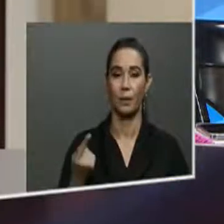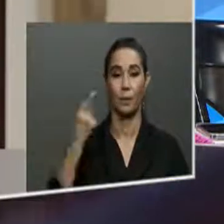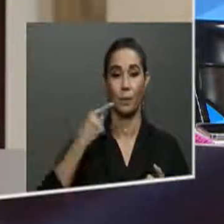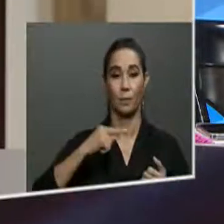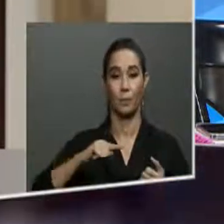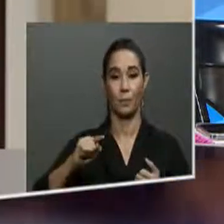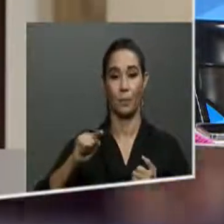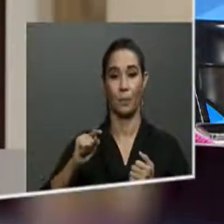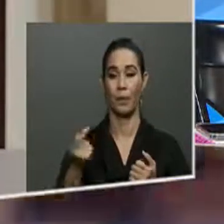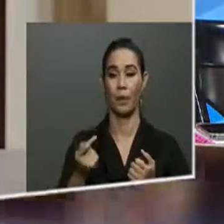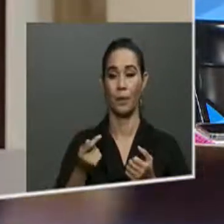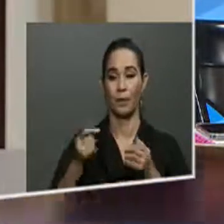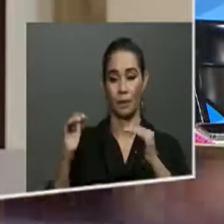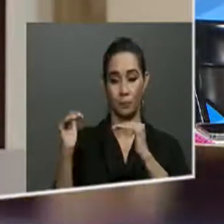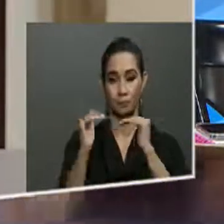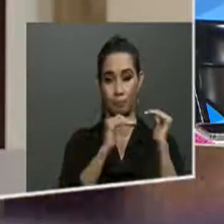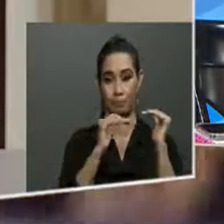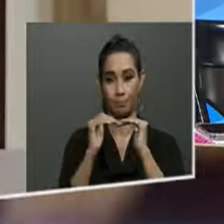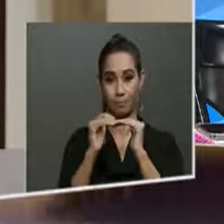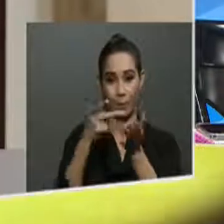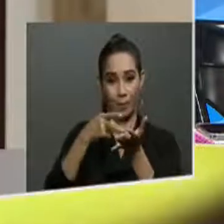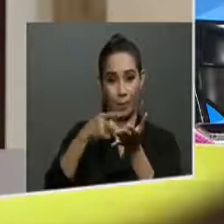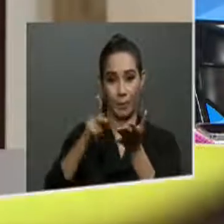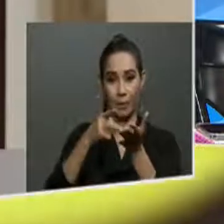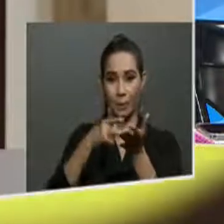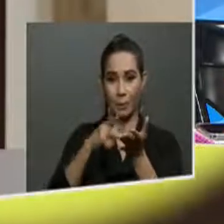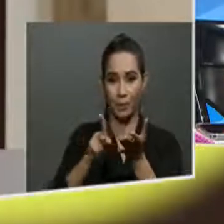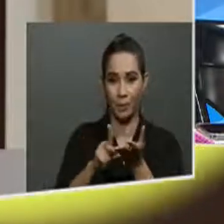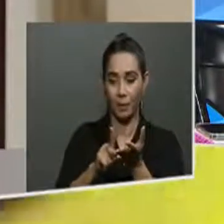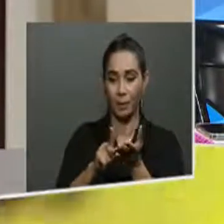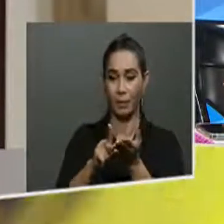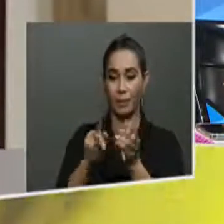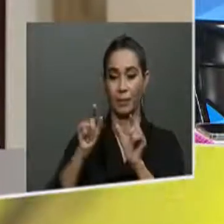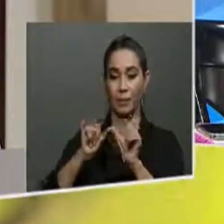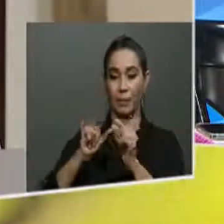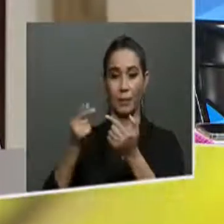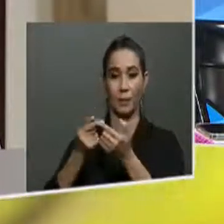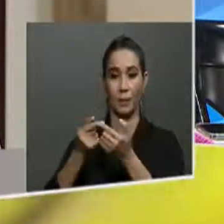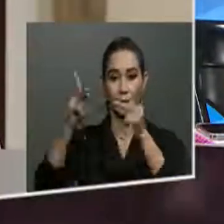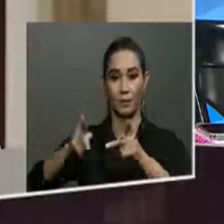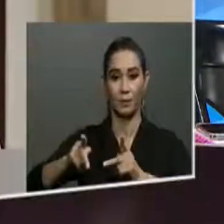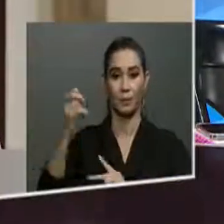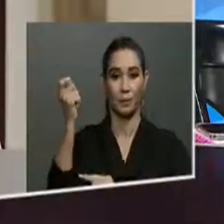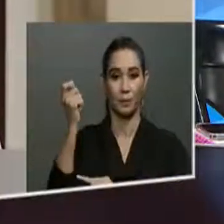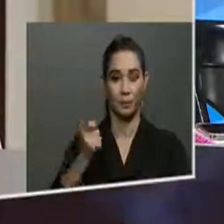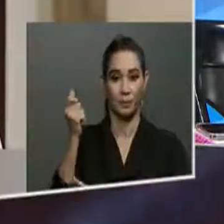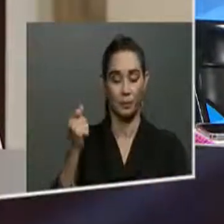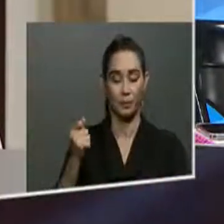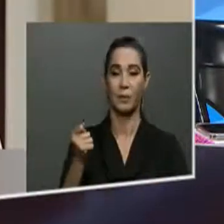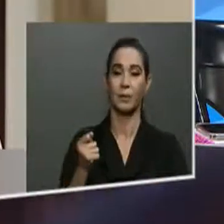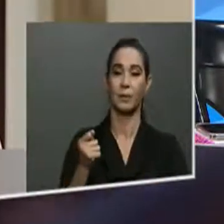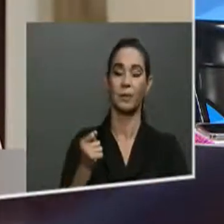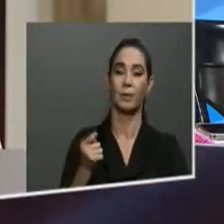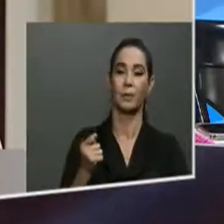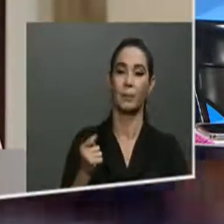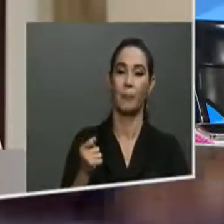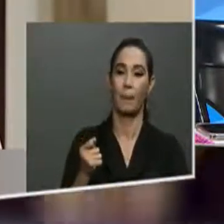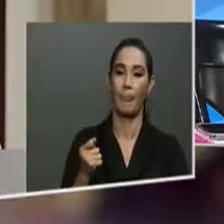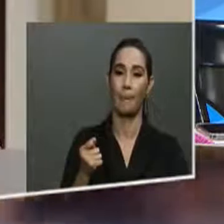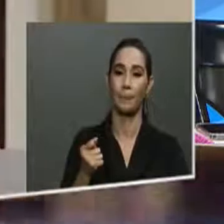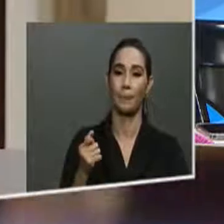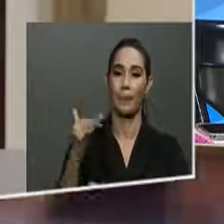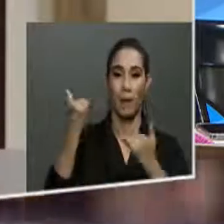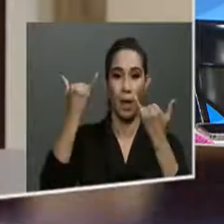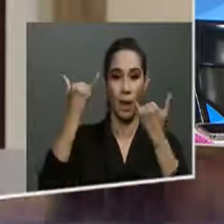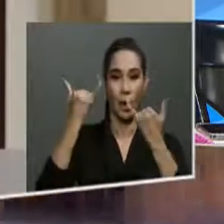frente a allí y el presidente o sea toma la acción tiene la voluntad política de hacerlo porque quizás 10.000 viéndolo de